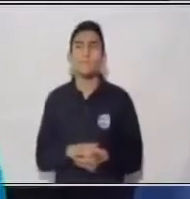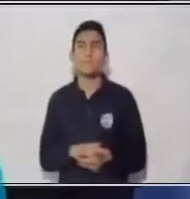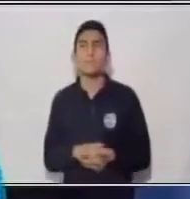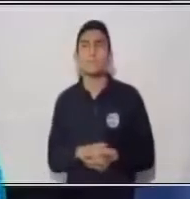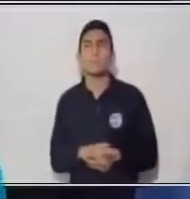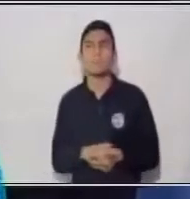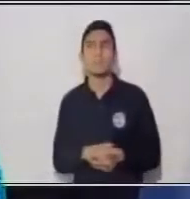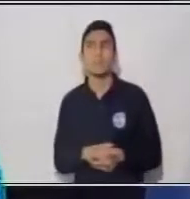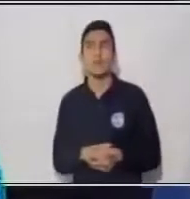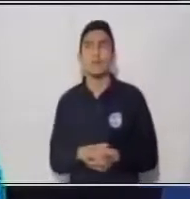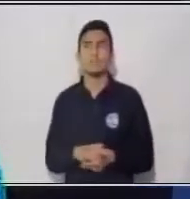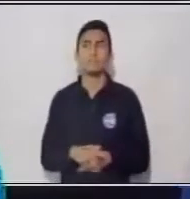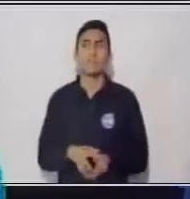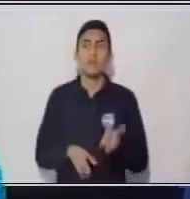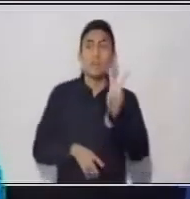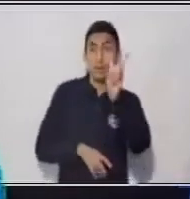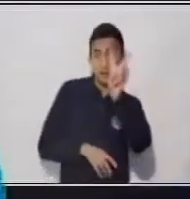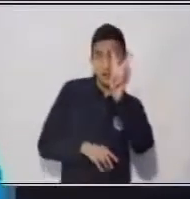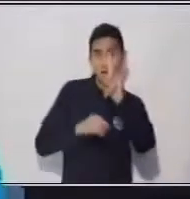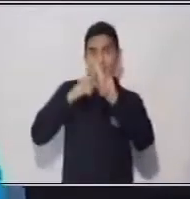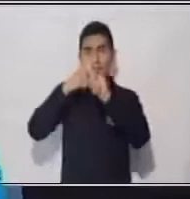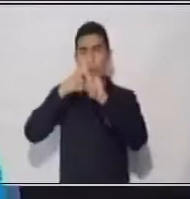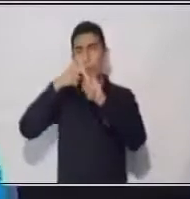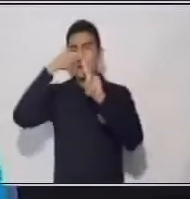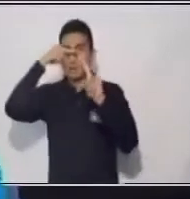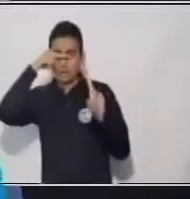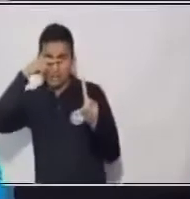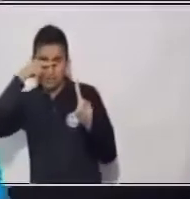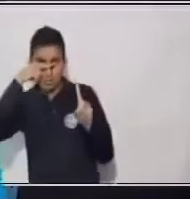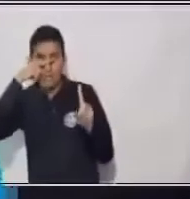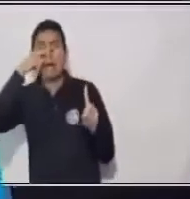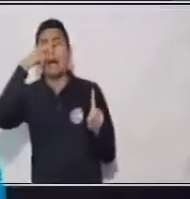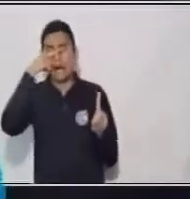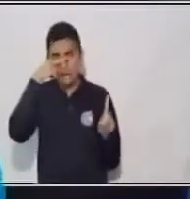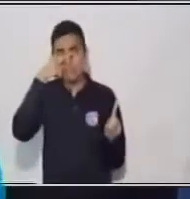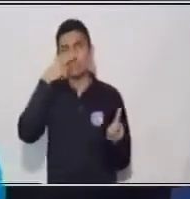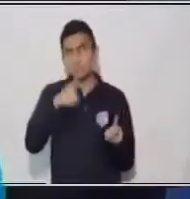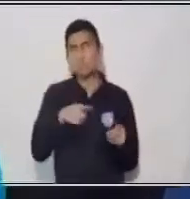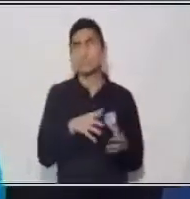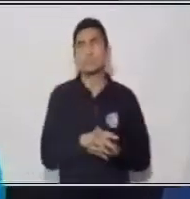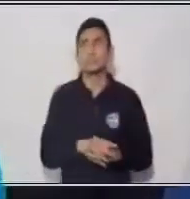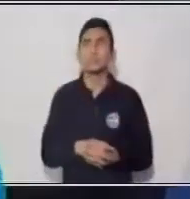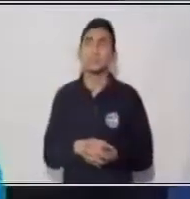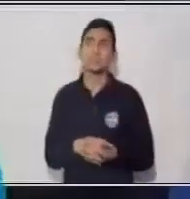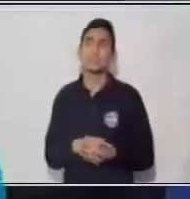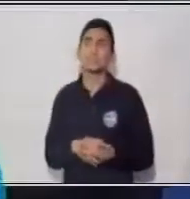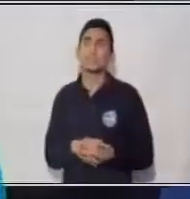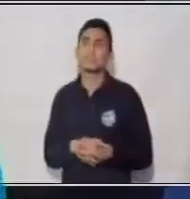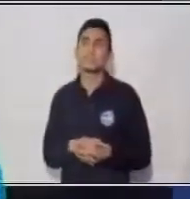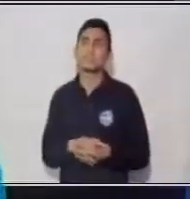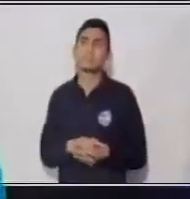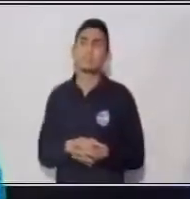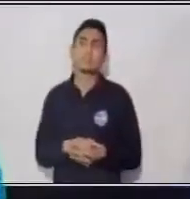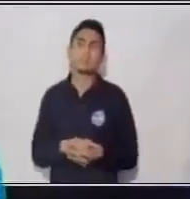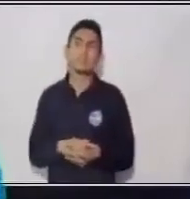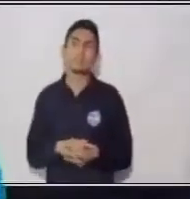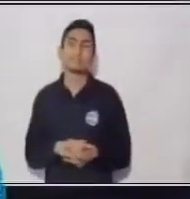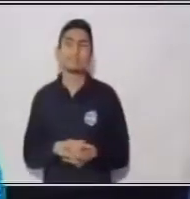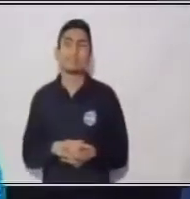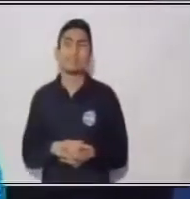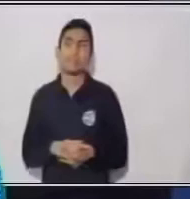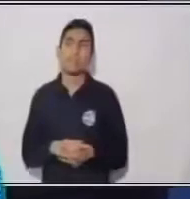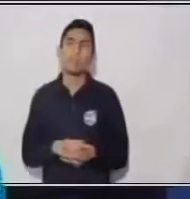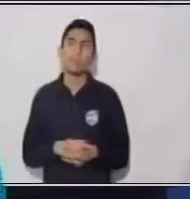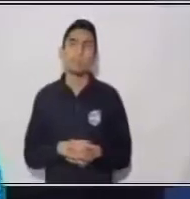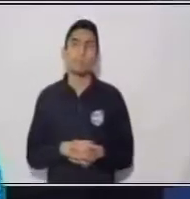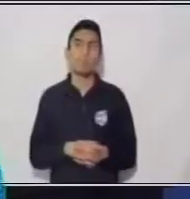Velocidad por tiempo. Entonces, yo vengo en este momento y